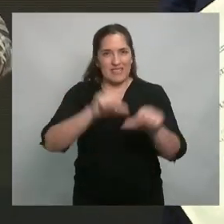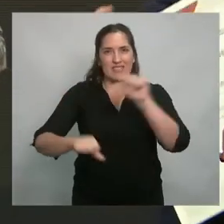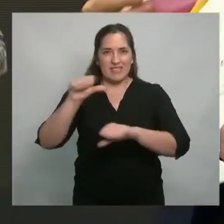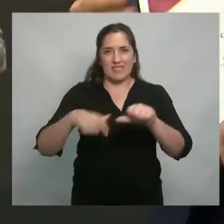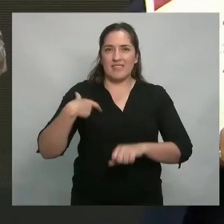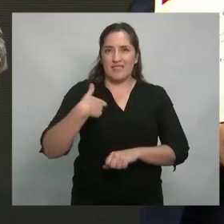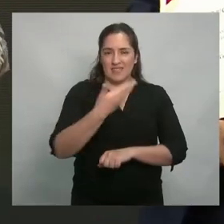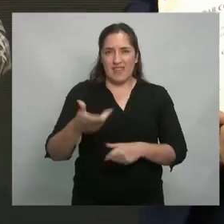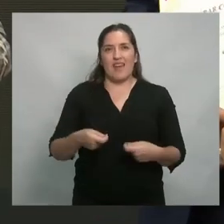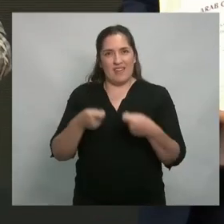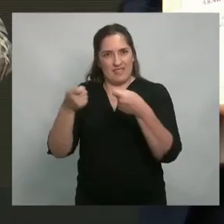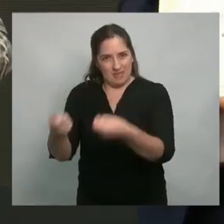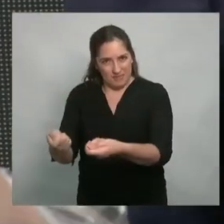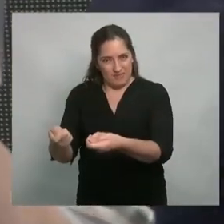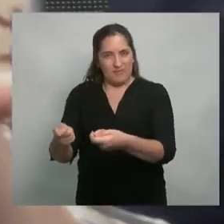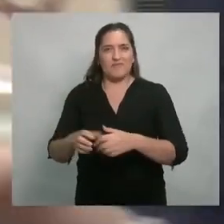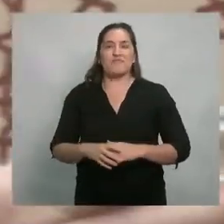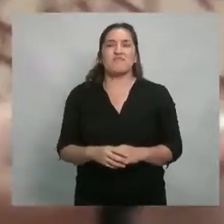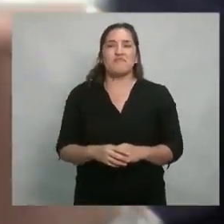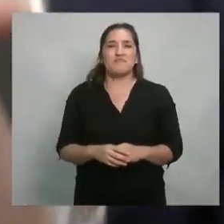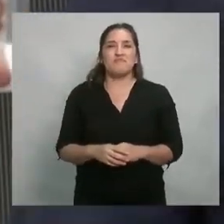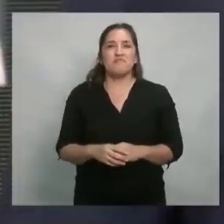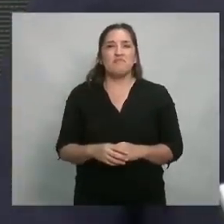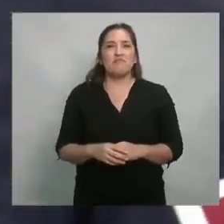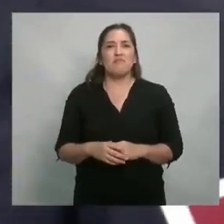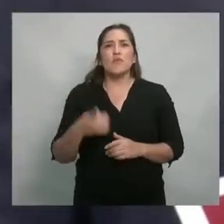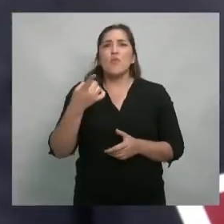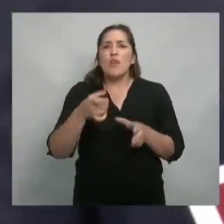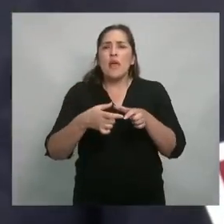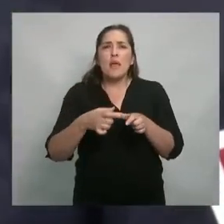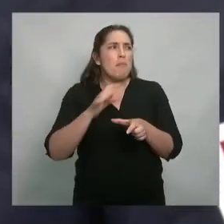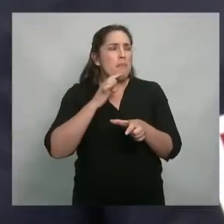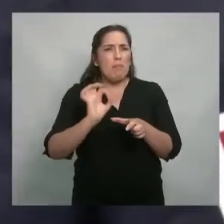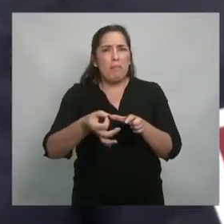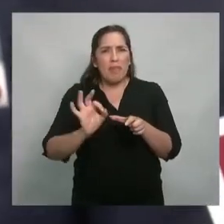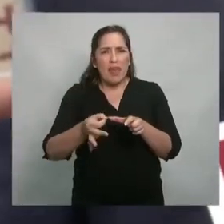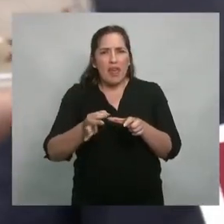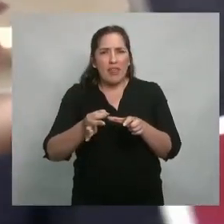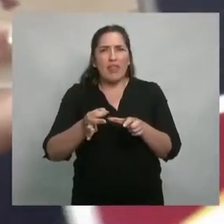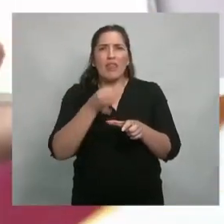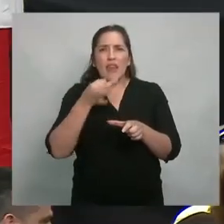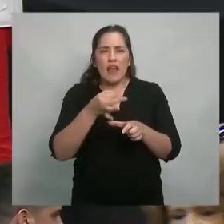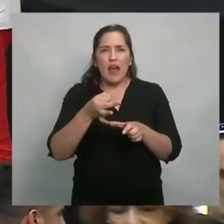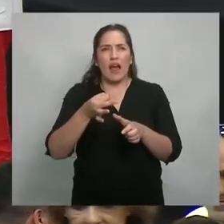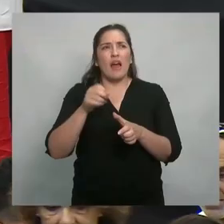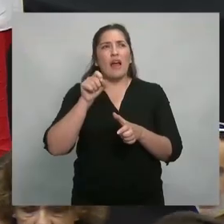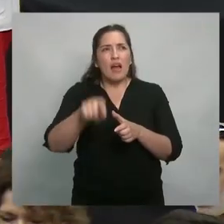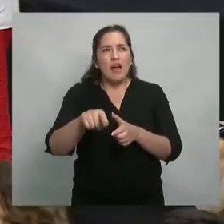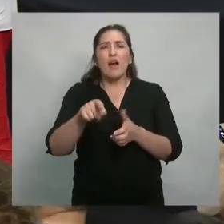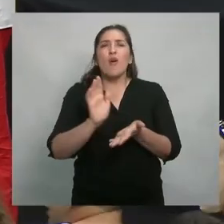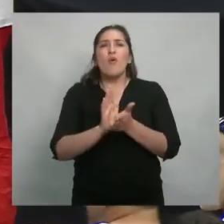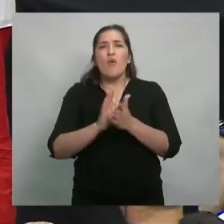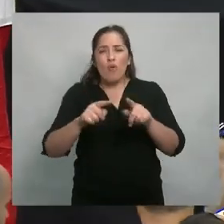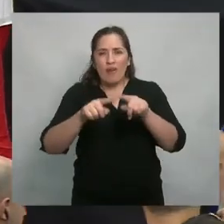carved on local stone from Lebanon. So a piece of Lebanon in Buenos Aires and all of